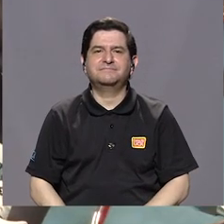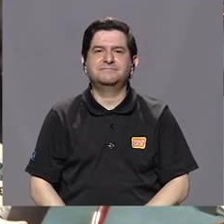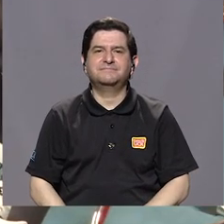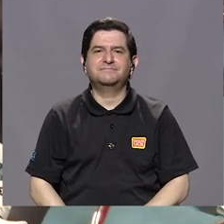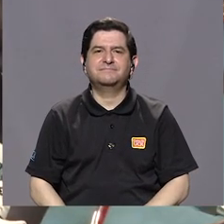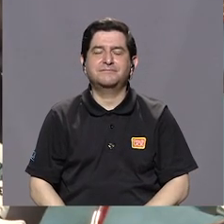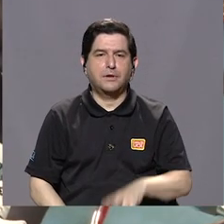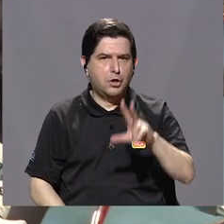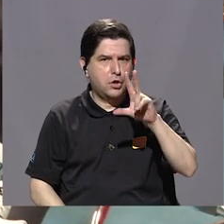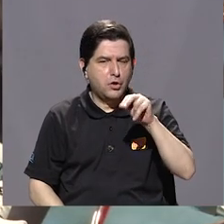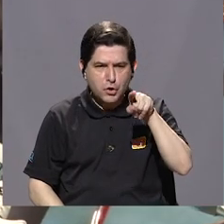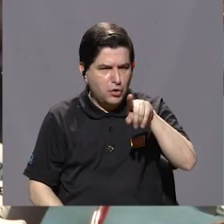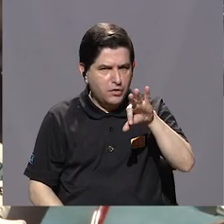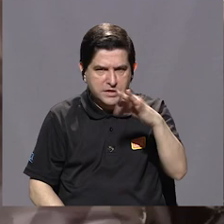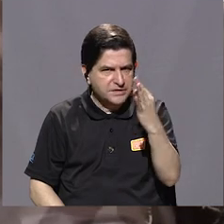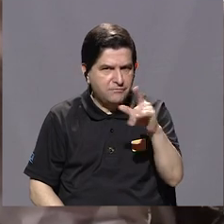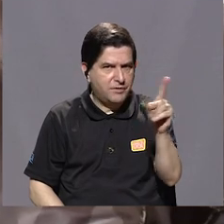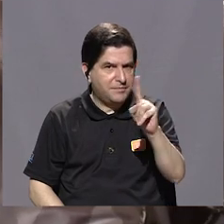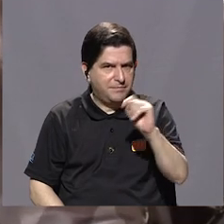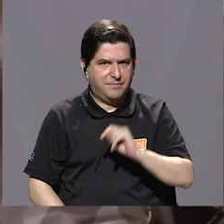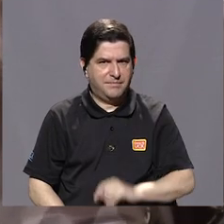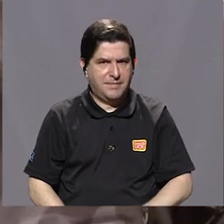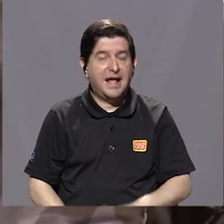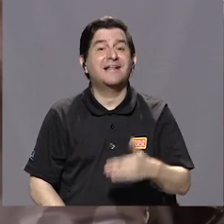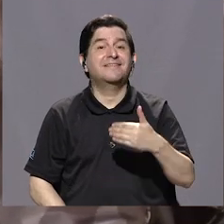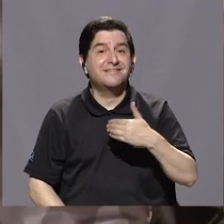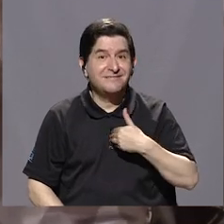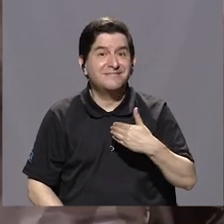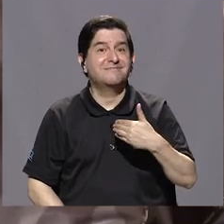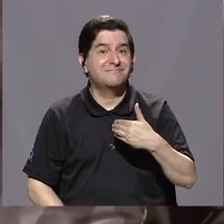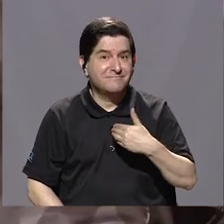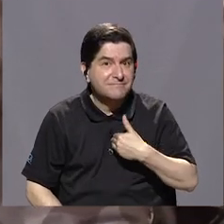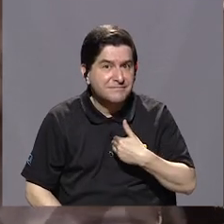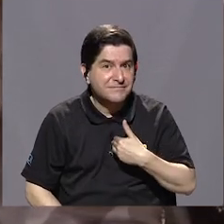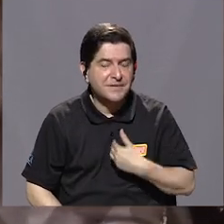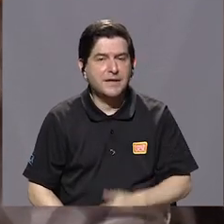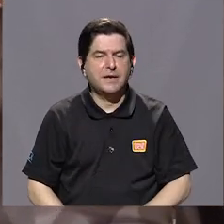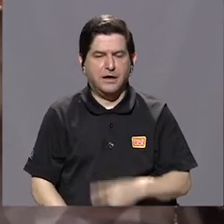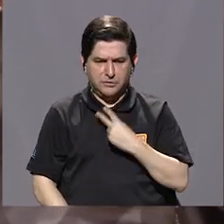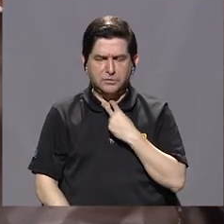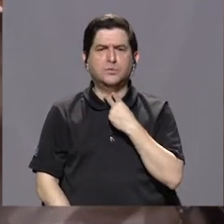no defenderse de esa forma, sino de tener una voz,